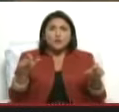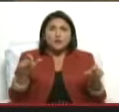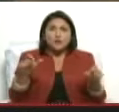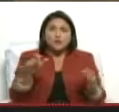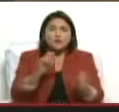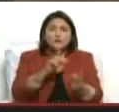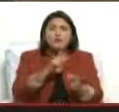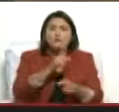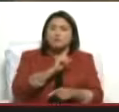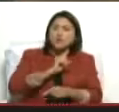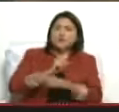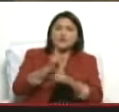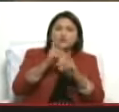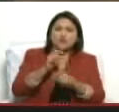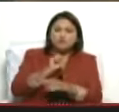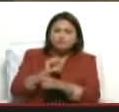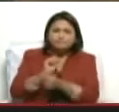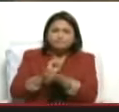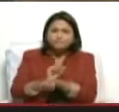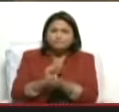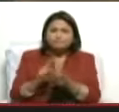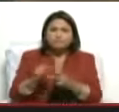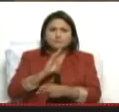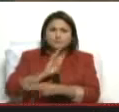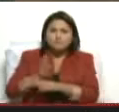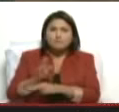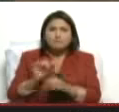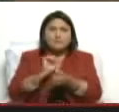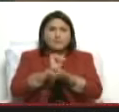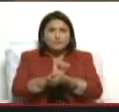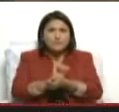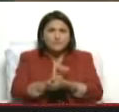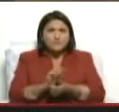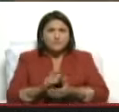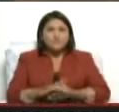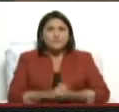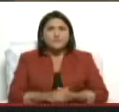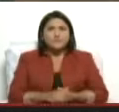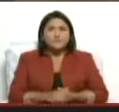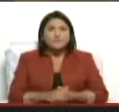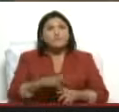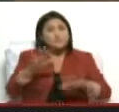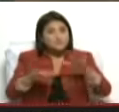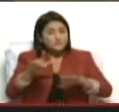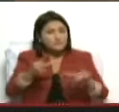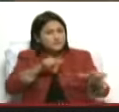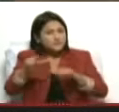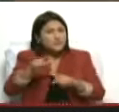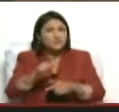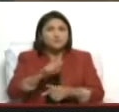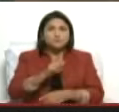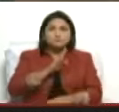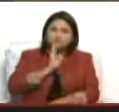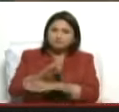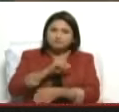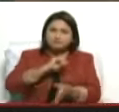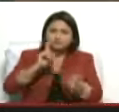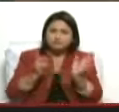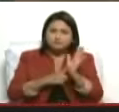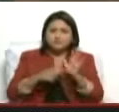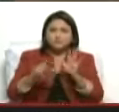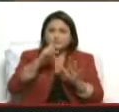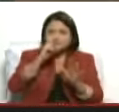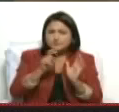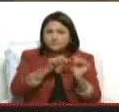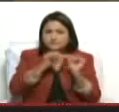aprensión que habían sido imputadas que habían sido acusadas incluso algunas ya condenadas por casos